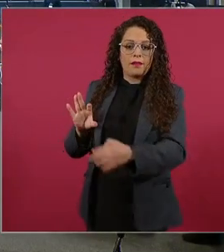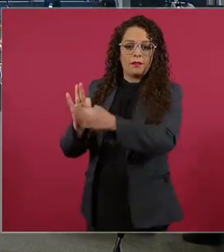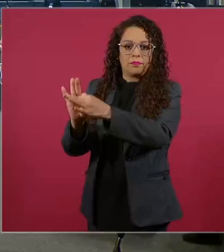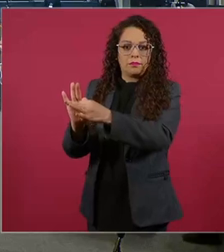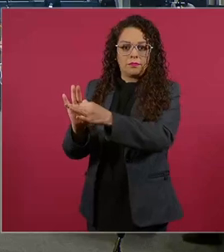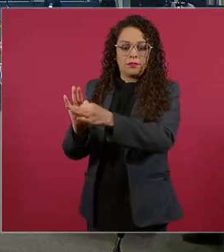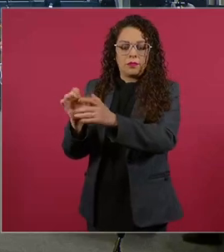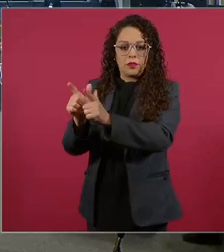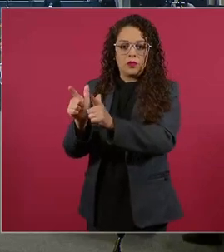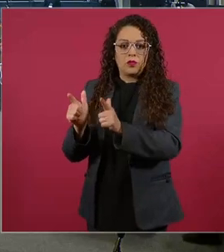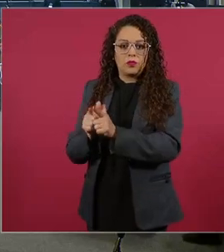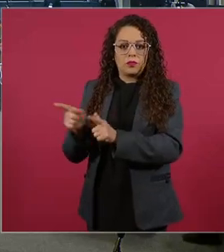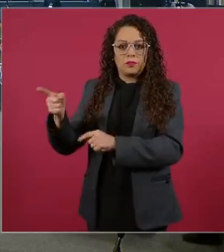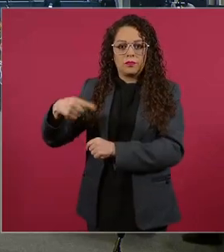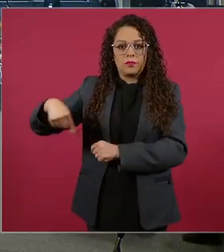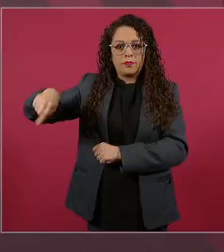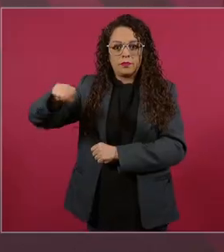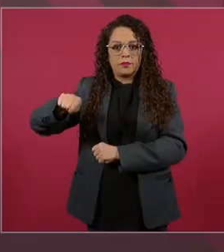por Salinas,